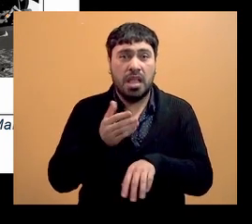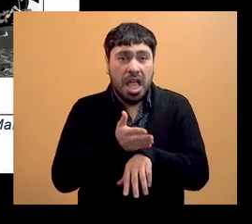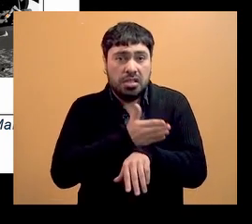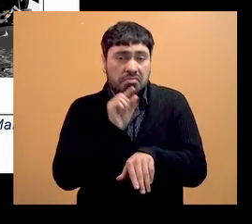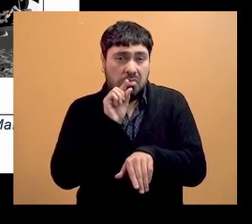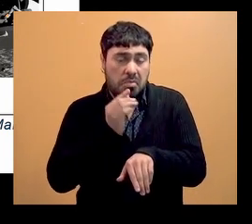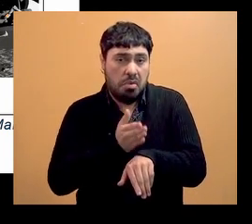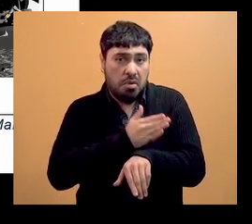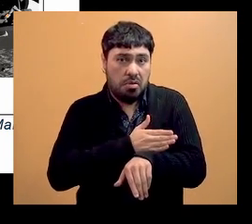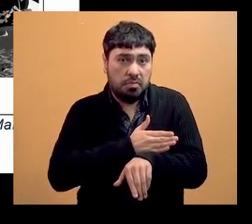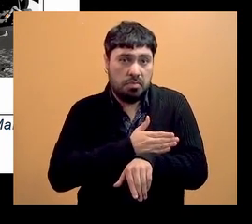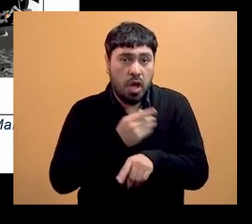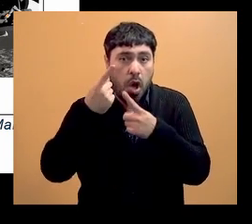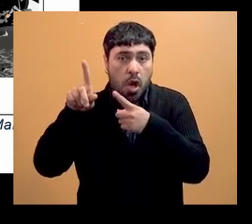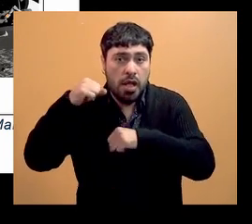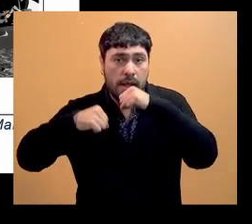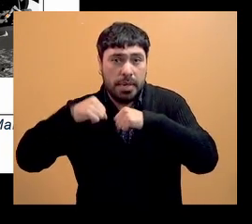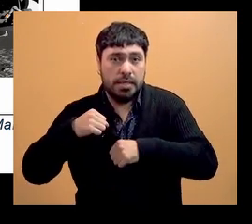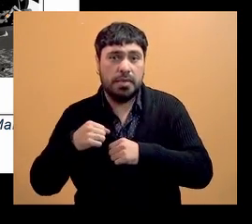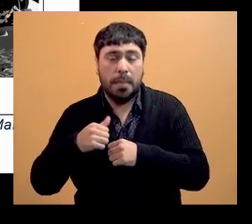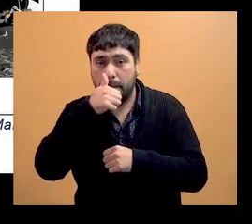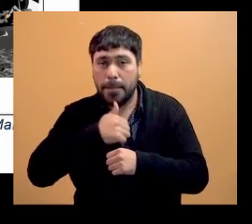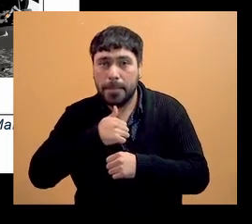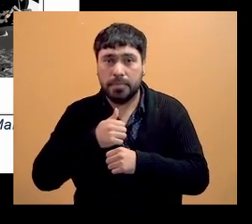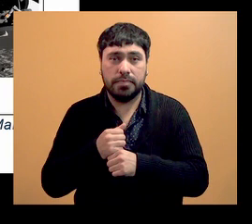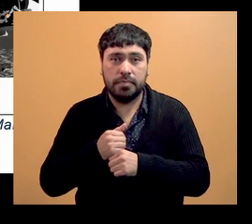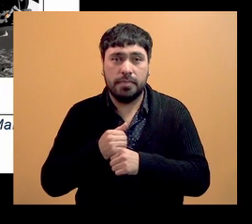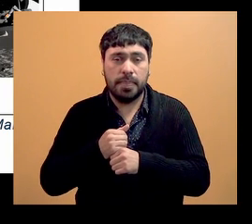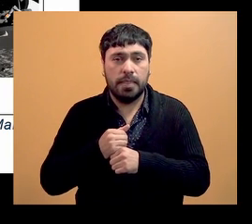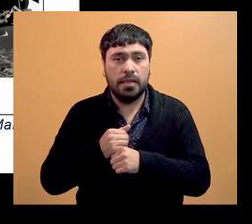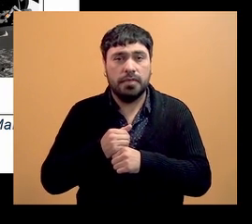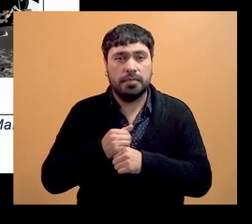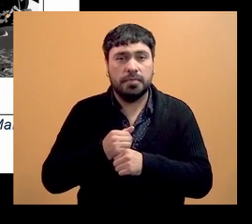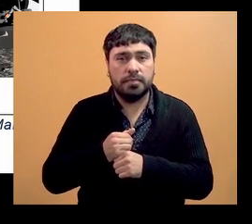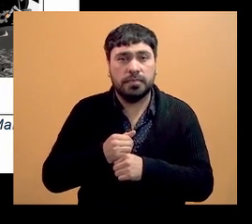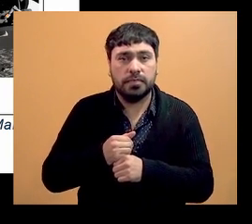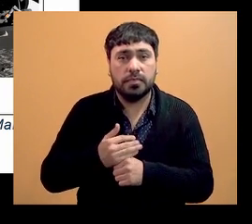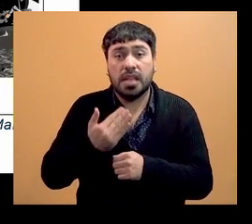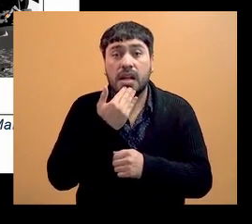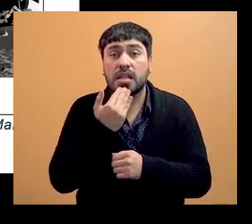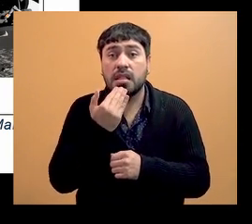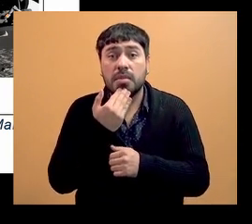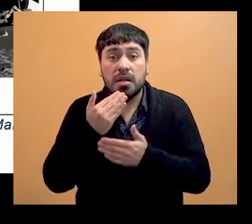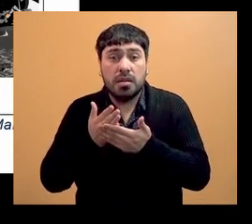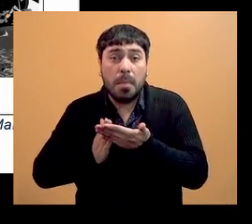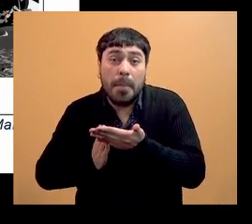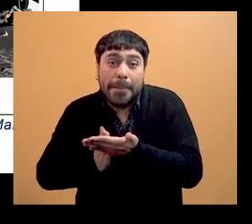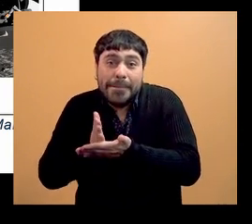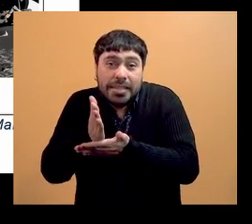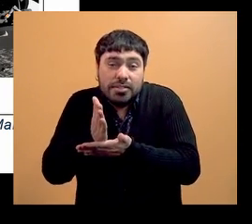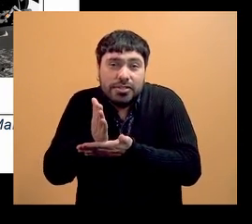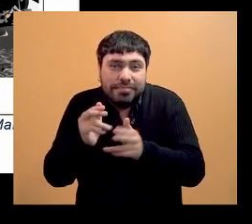SpaceX abrió su módulo para que funcionara dentro del concepto de turismo espacial. Así que creo